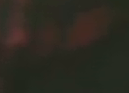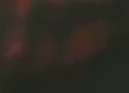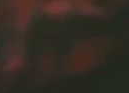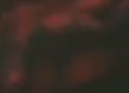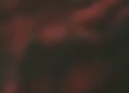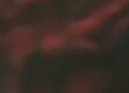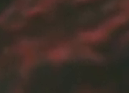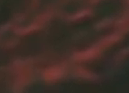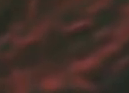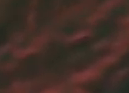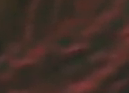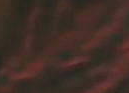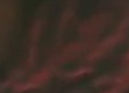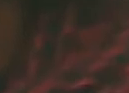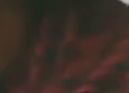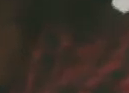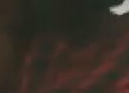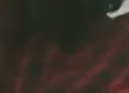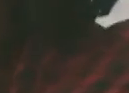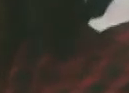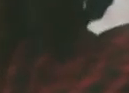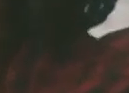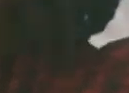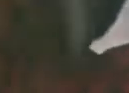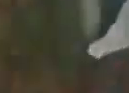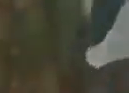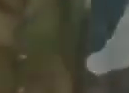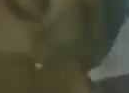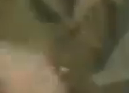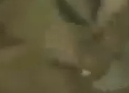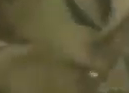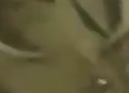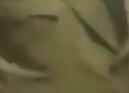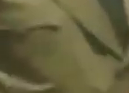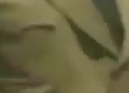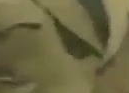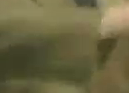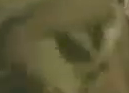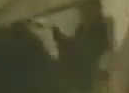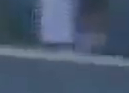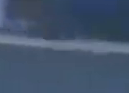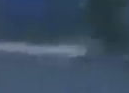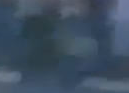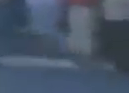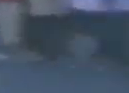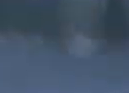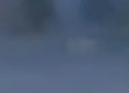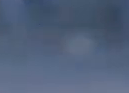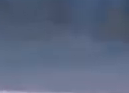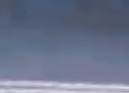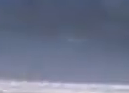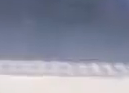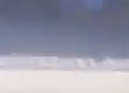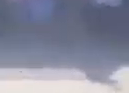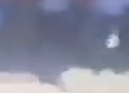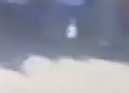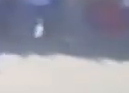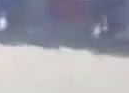Todos los amigos del amigo tienen el alma bordada con las frases que nos